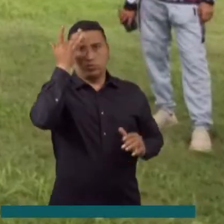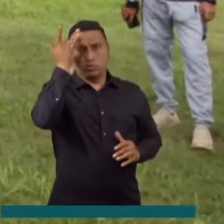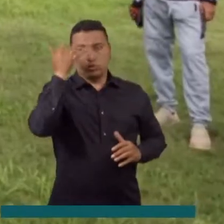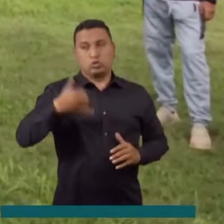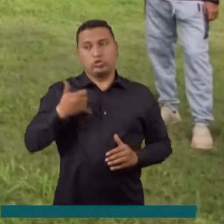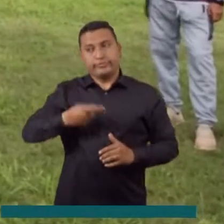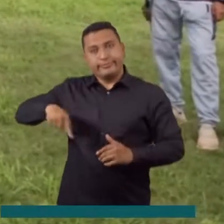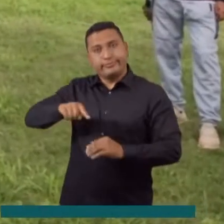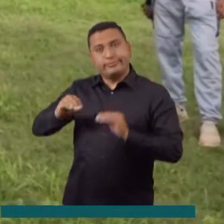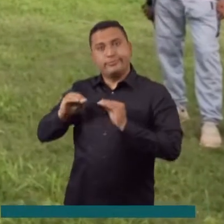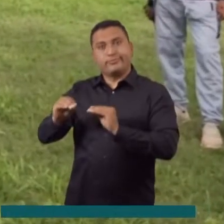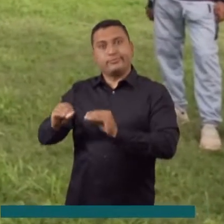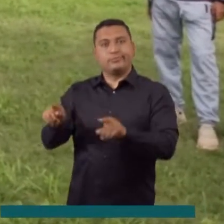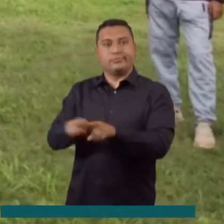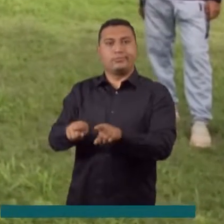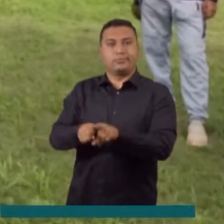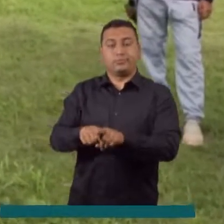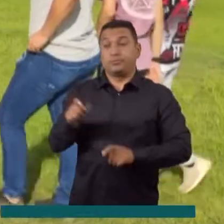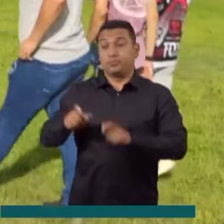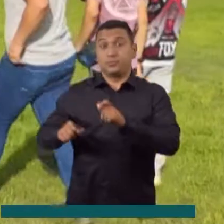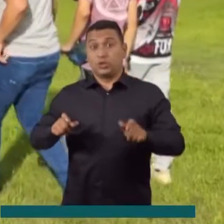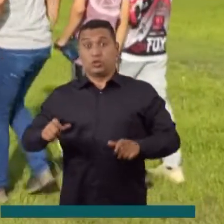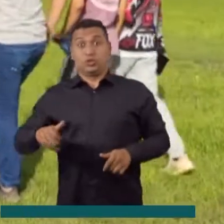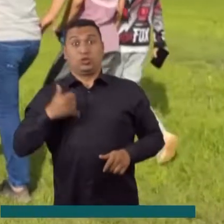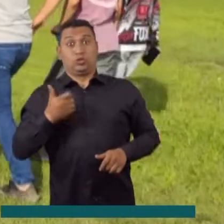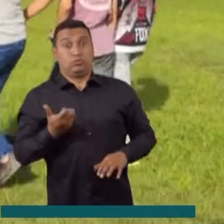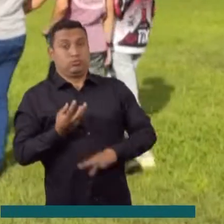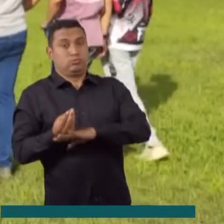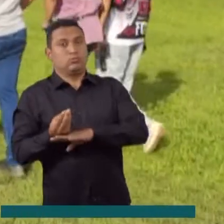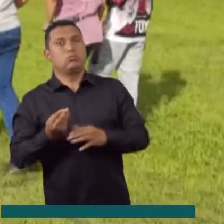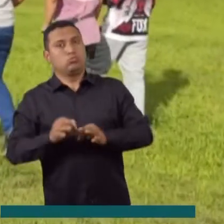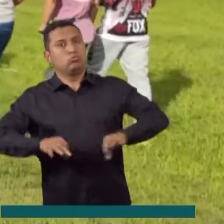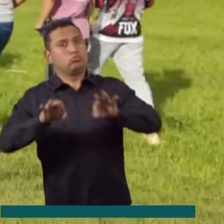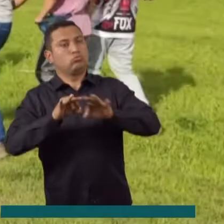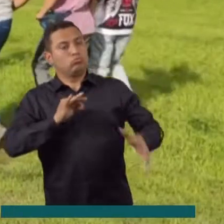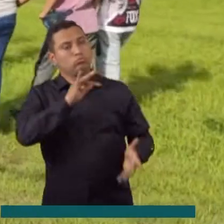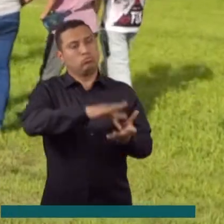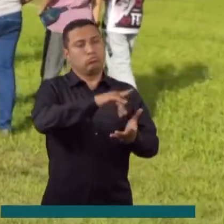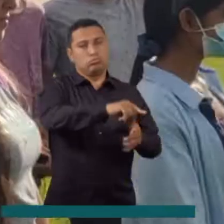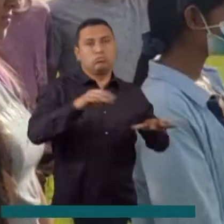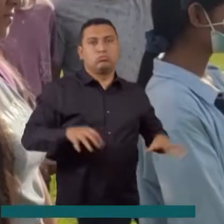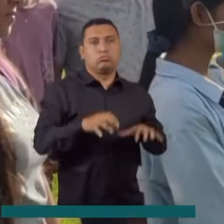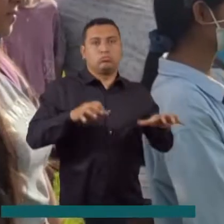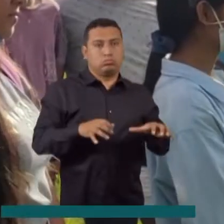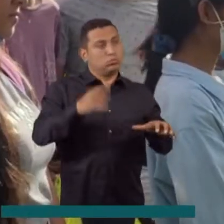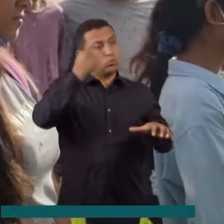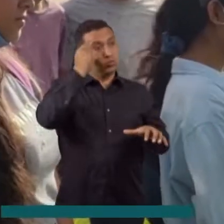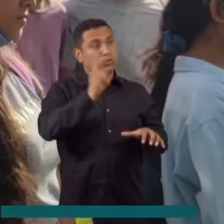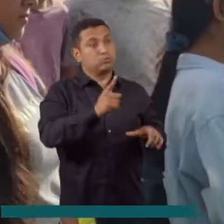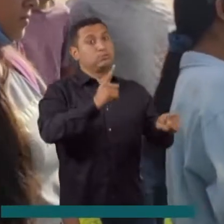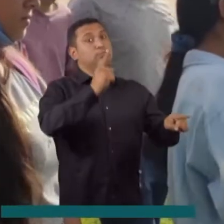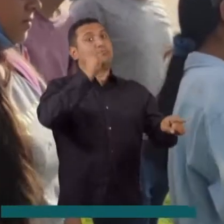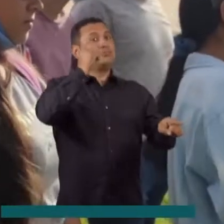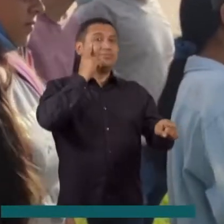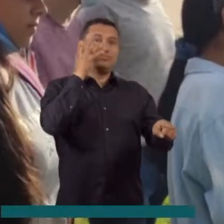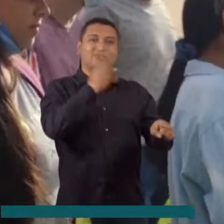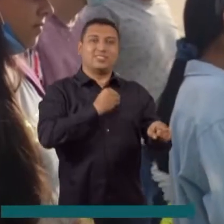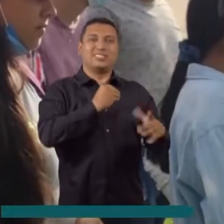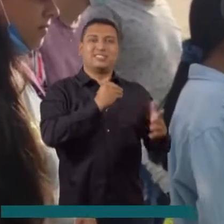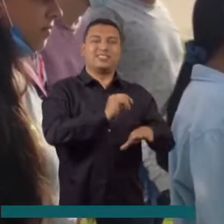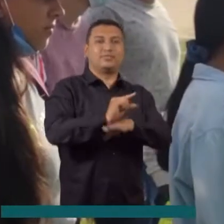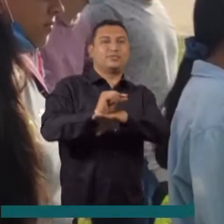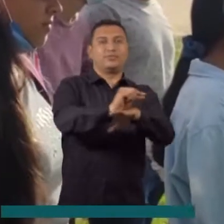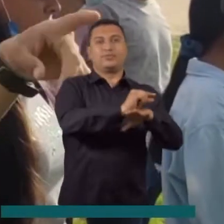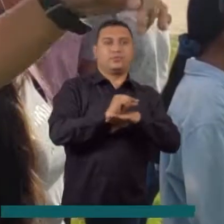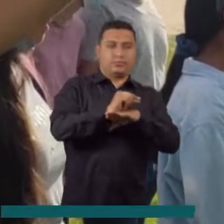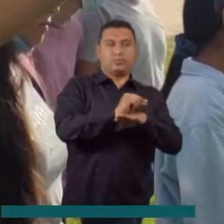Los jóvenes del municipio consideran de gran importancia esta actividad, no solo por la conservación de aves, sino también